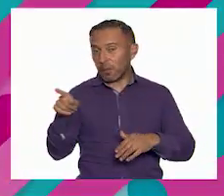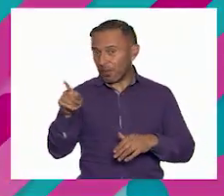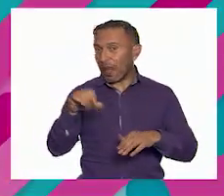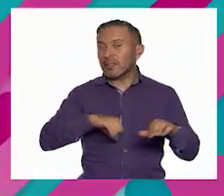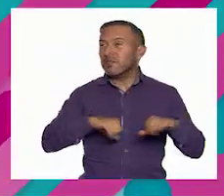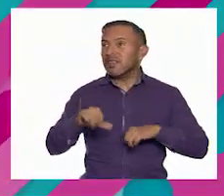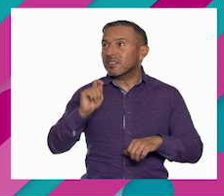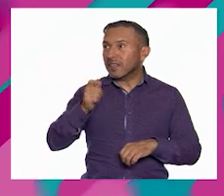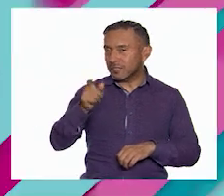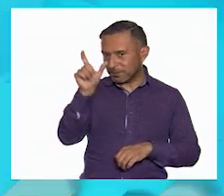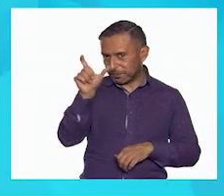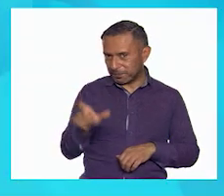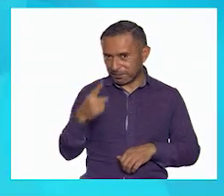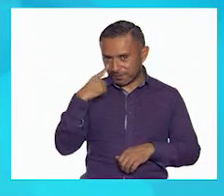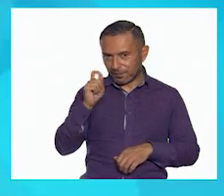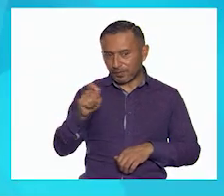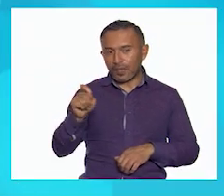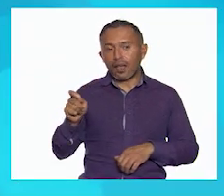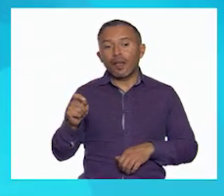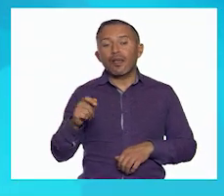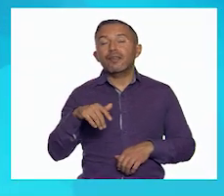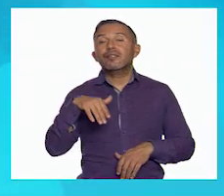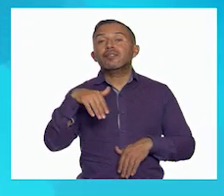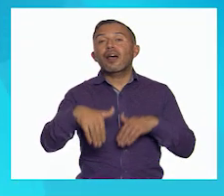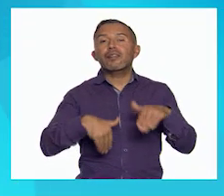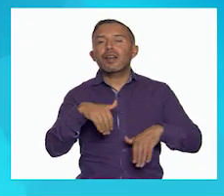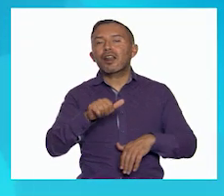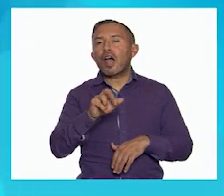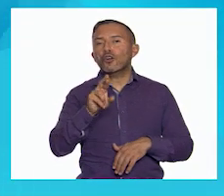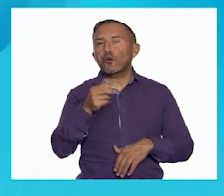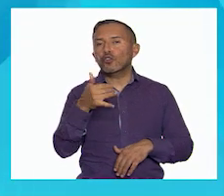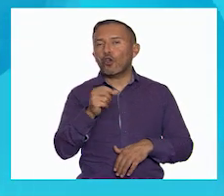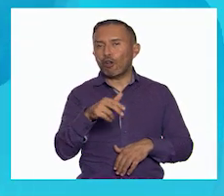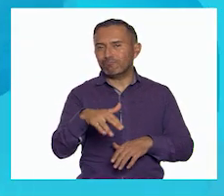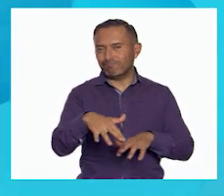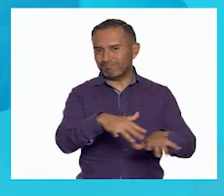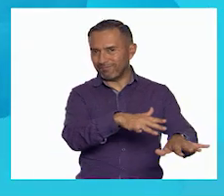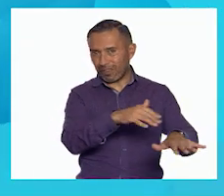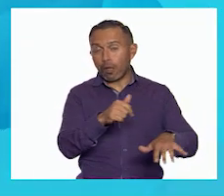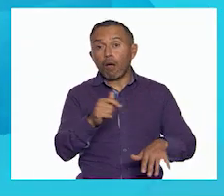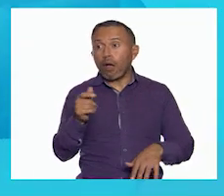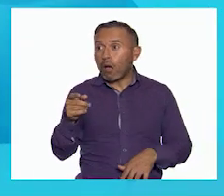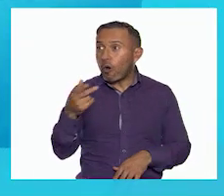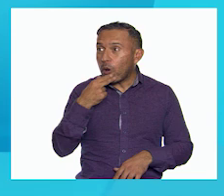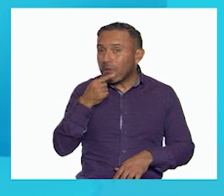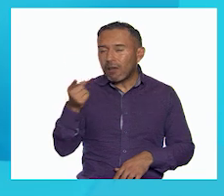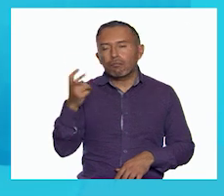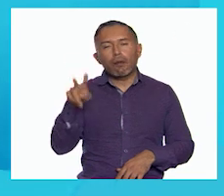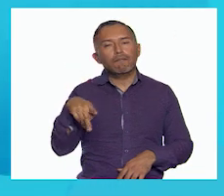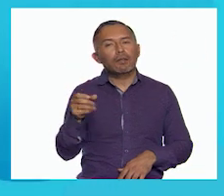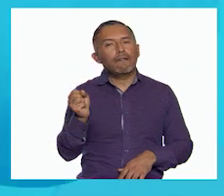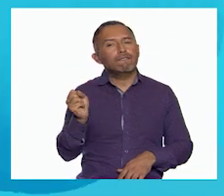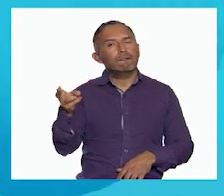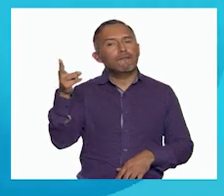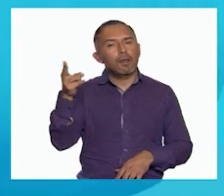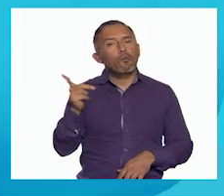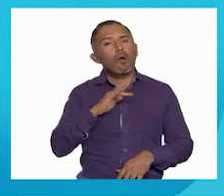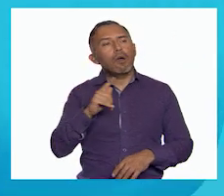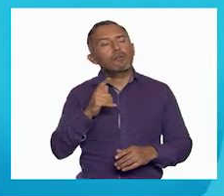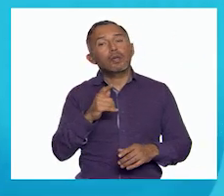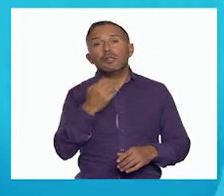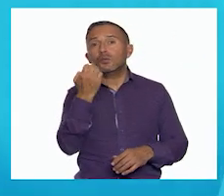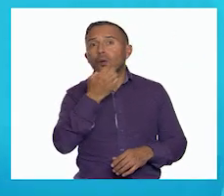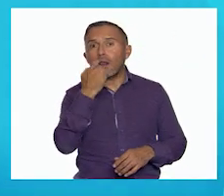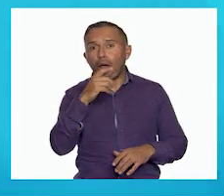arroyo. El señor Norberto fue muy afortunado cuando era niño porque imagínense tener la fortuna de poder ir a nadar saliendo